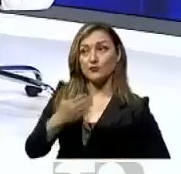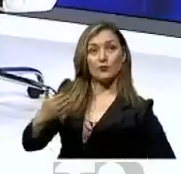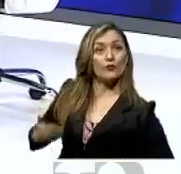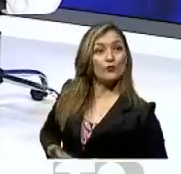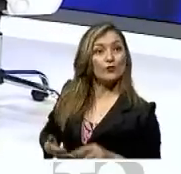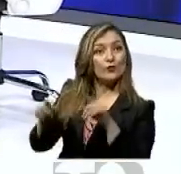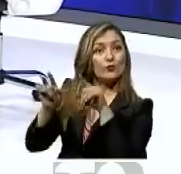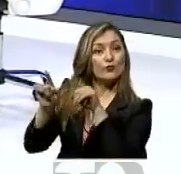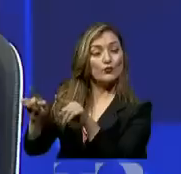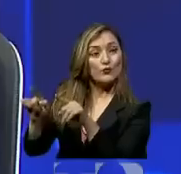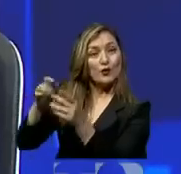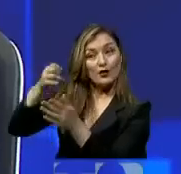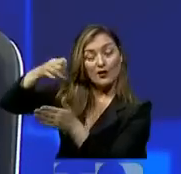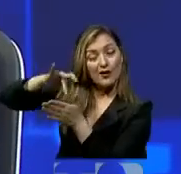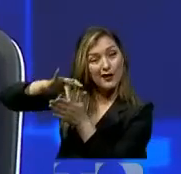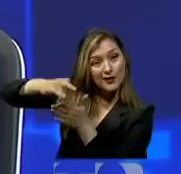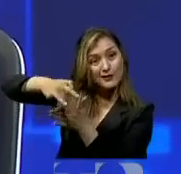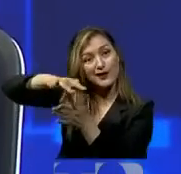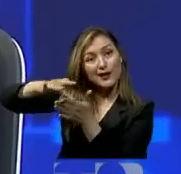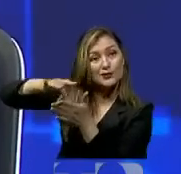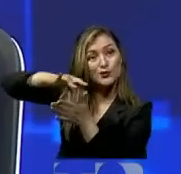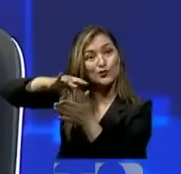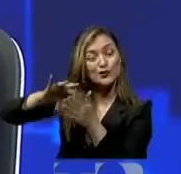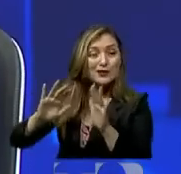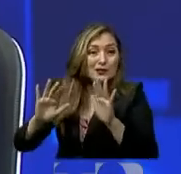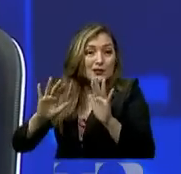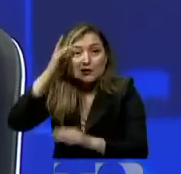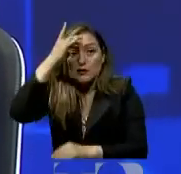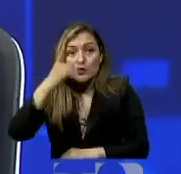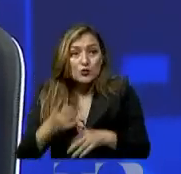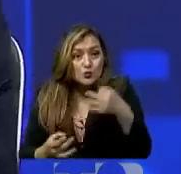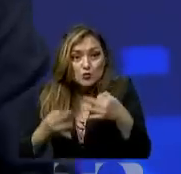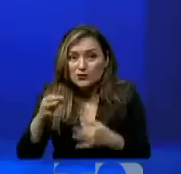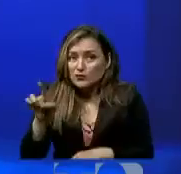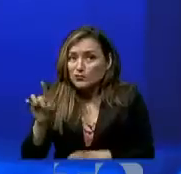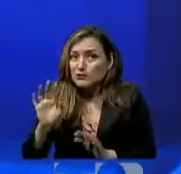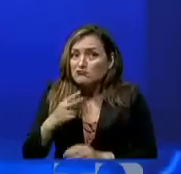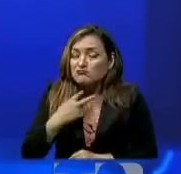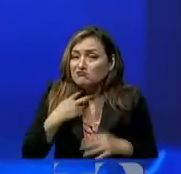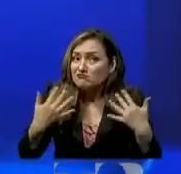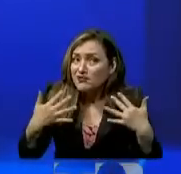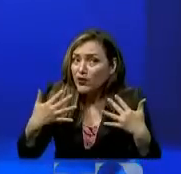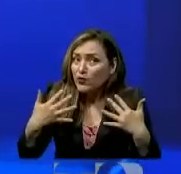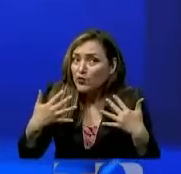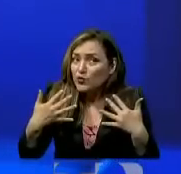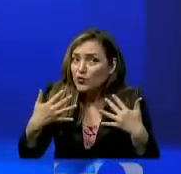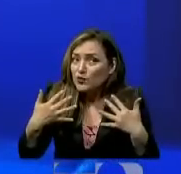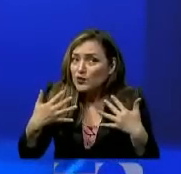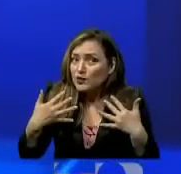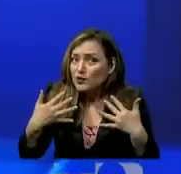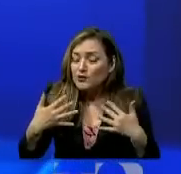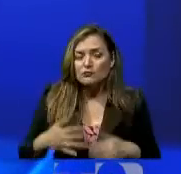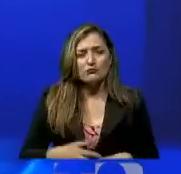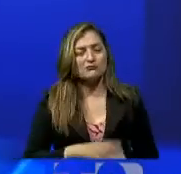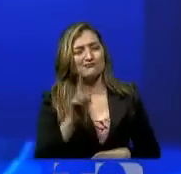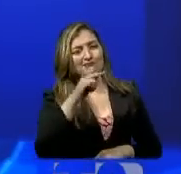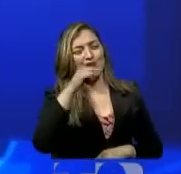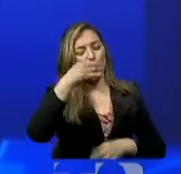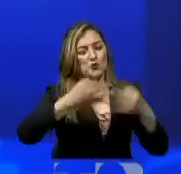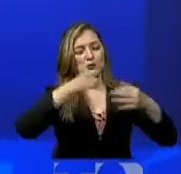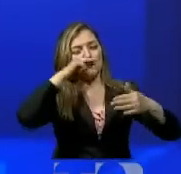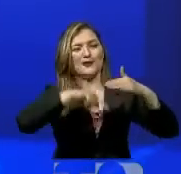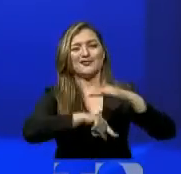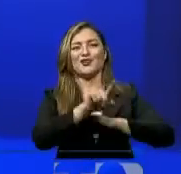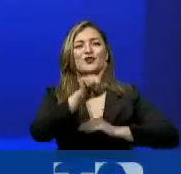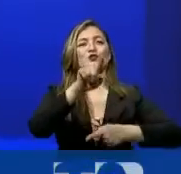¿usted no teme que su presidencia esté en peligro por una decisión judicial? No, es imposible. La intromisión de la justicia no